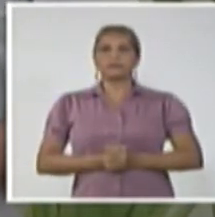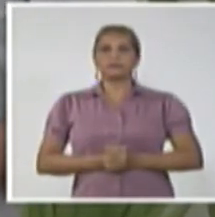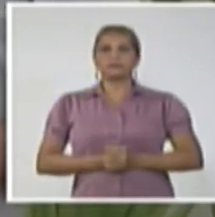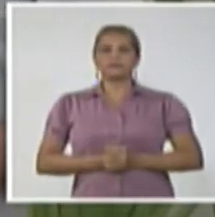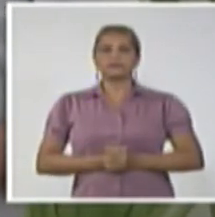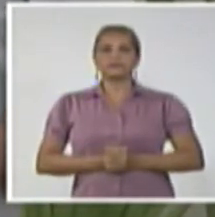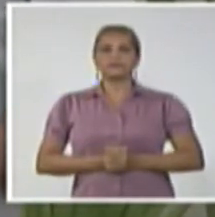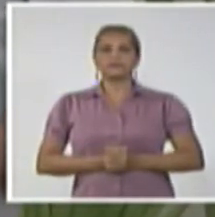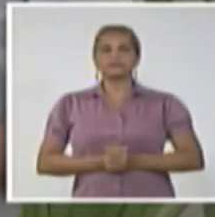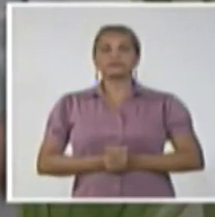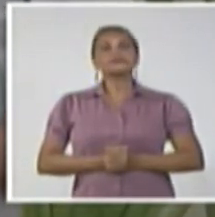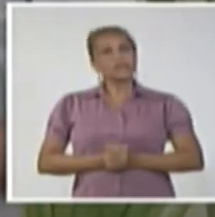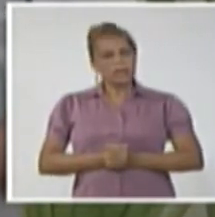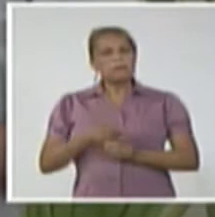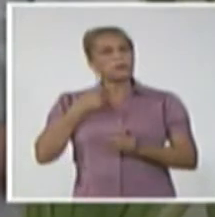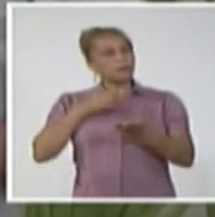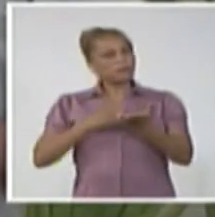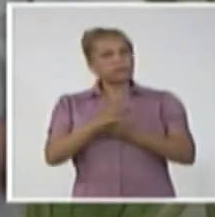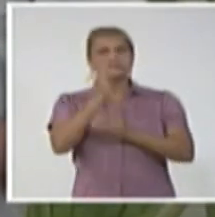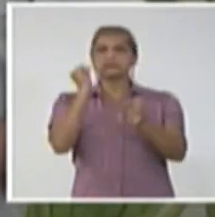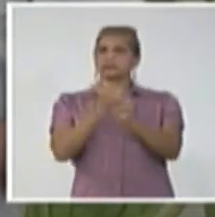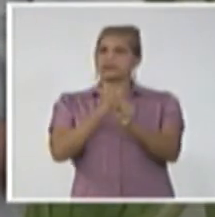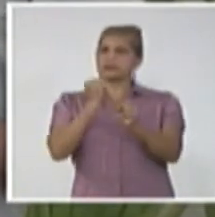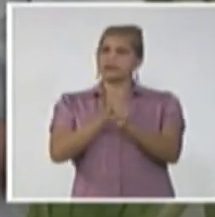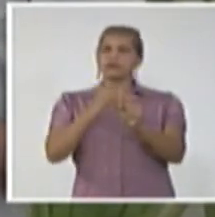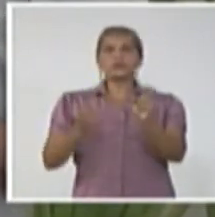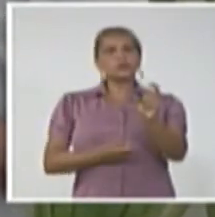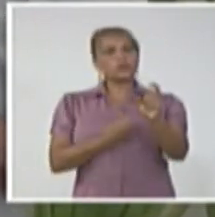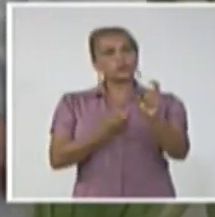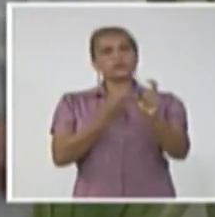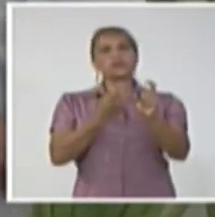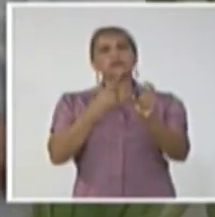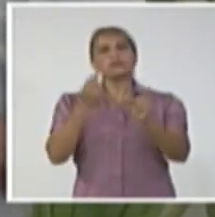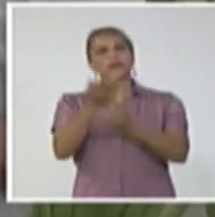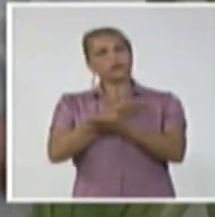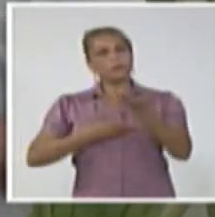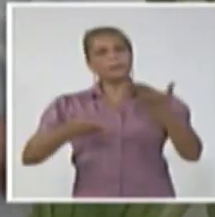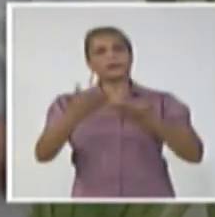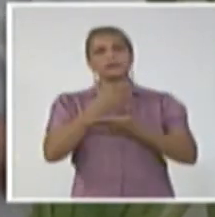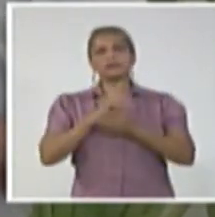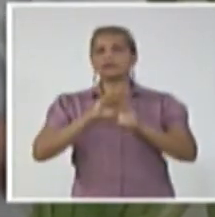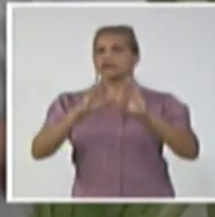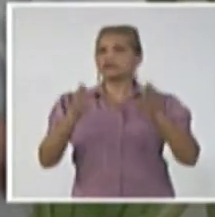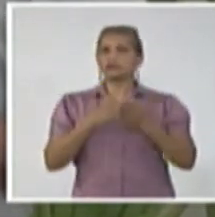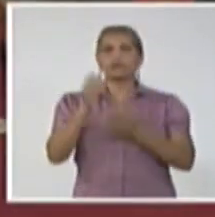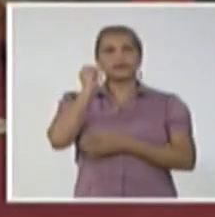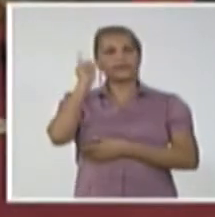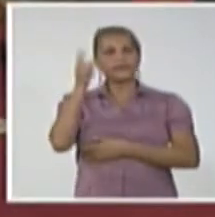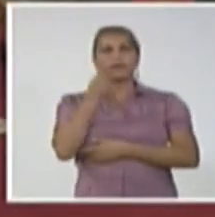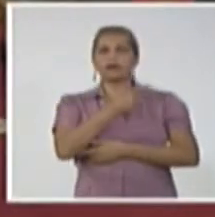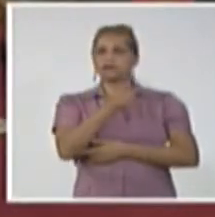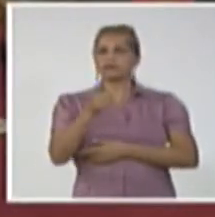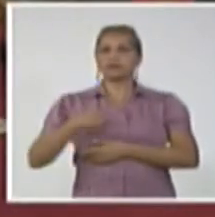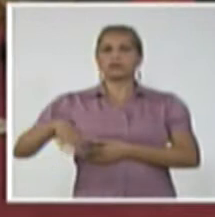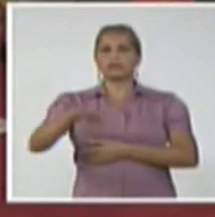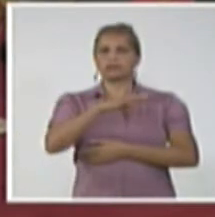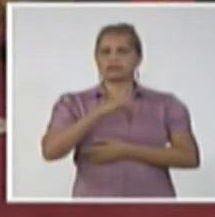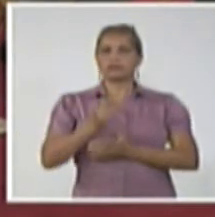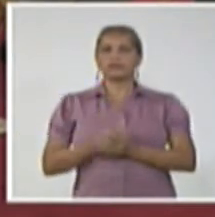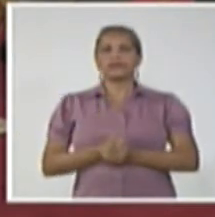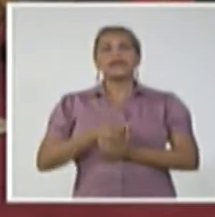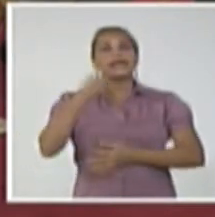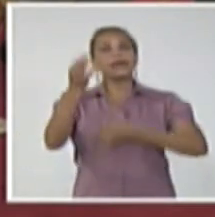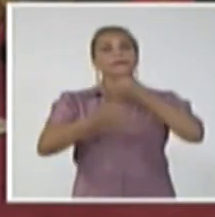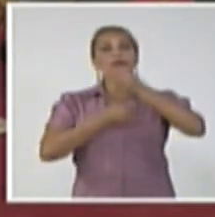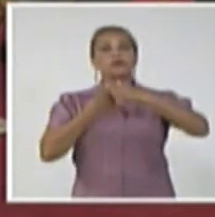nuevos enfoques, pero vamos a trabajar y vamos a compartir también lo que ustedes aquí han estado aportando. Díaz-Canel expresó que